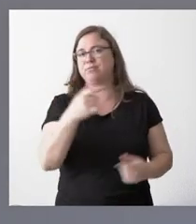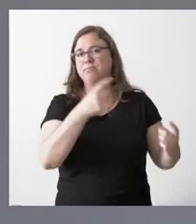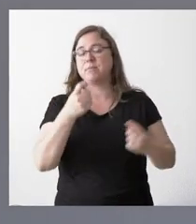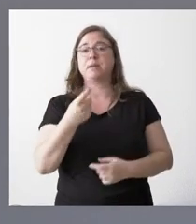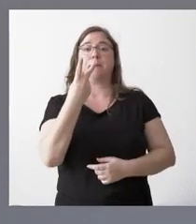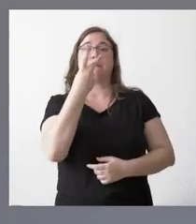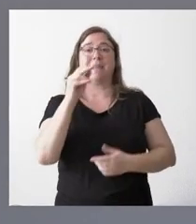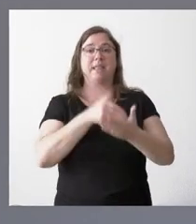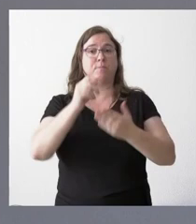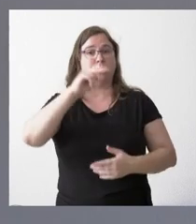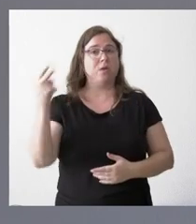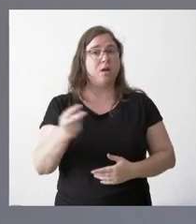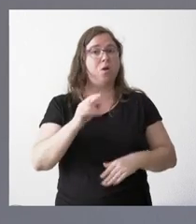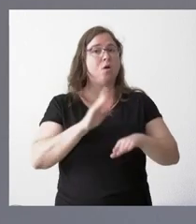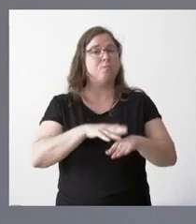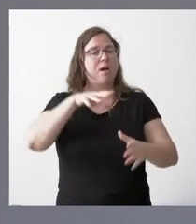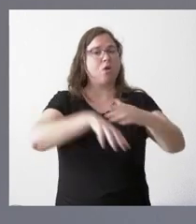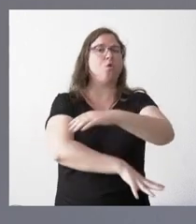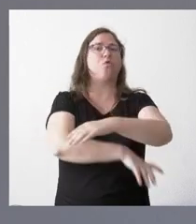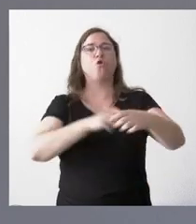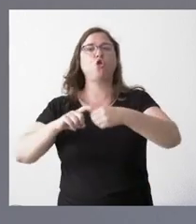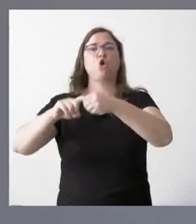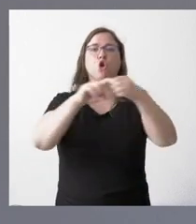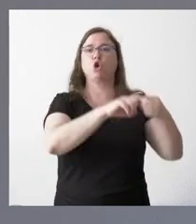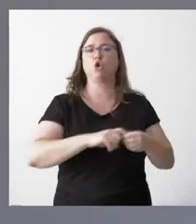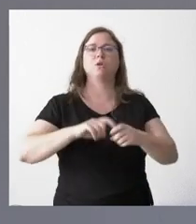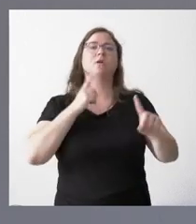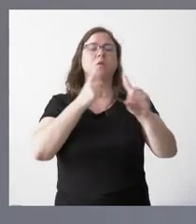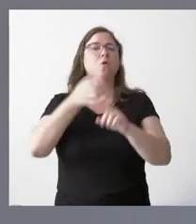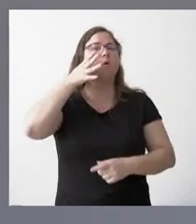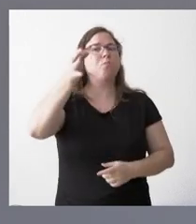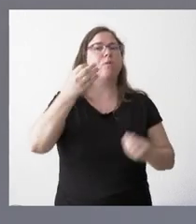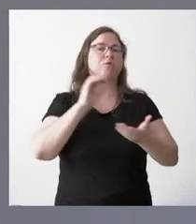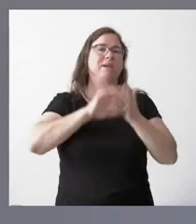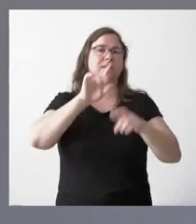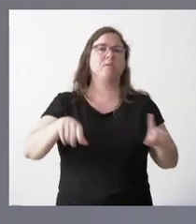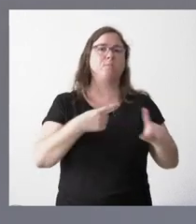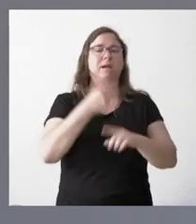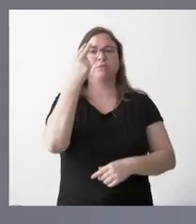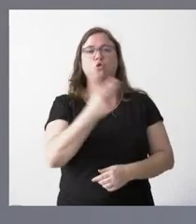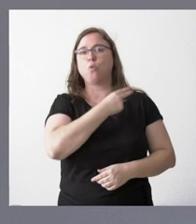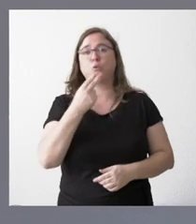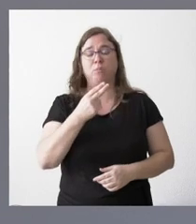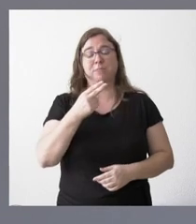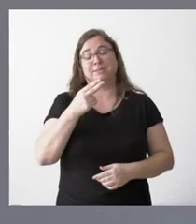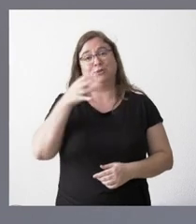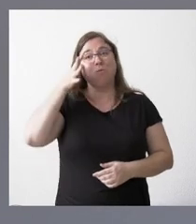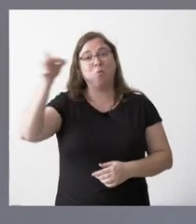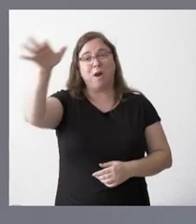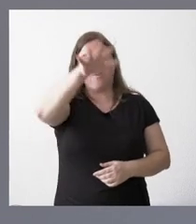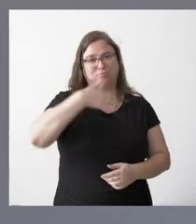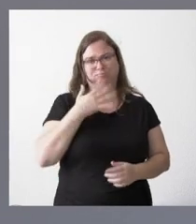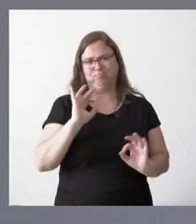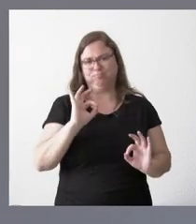de euros que se ha dotado a este fondo de cohesión para los municipios de Castilla y León, con ese compromiso con el mundo rural que tenemos. Y, asimismo,